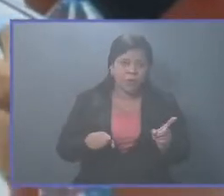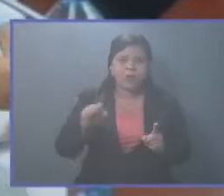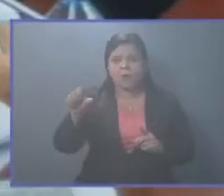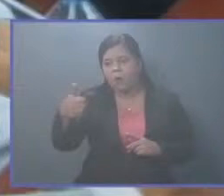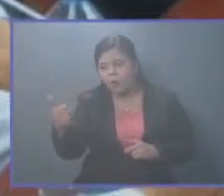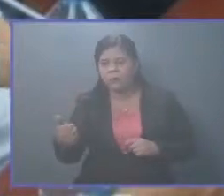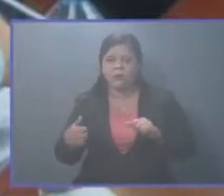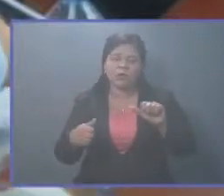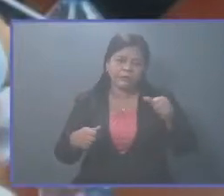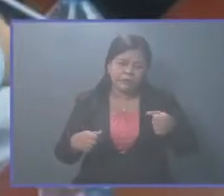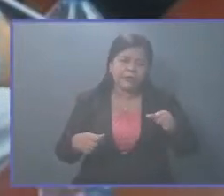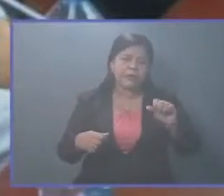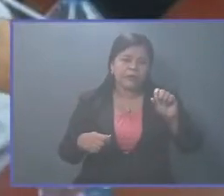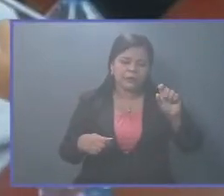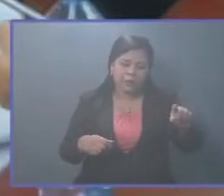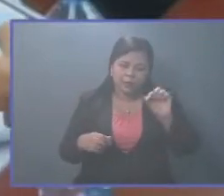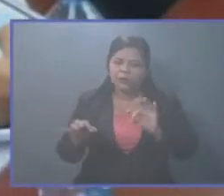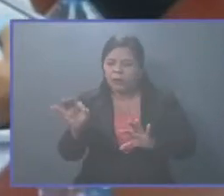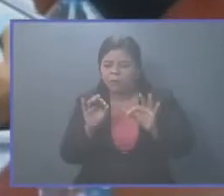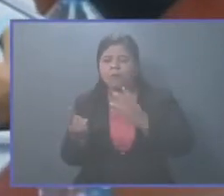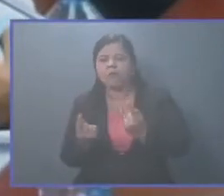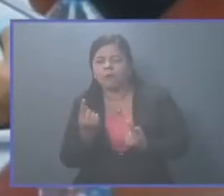a tomar la otra, que si vamos a tomar la otra,